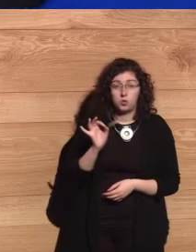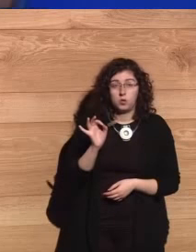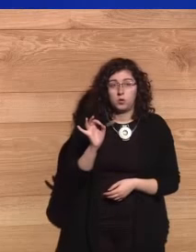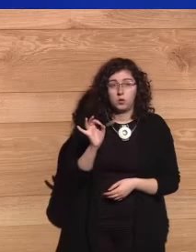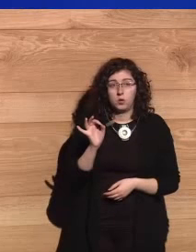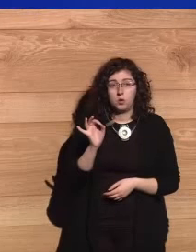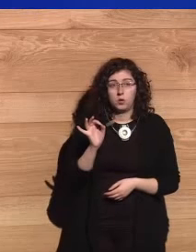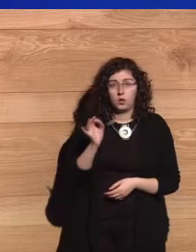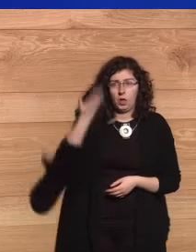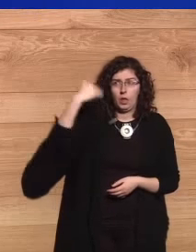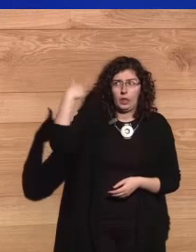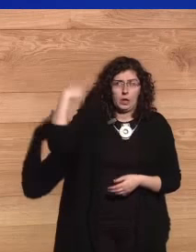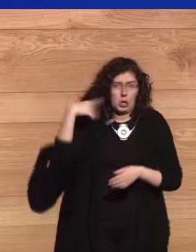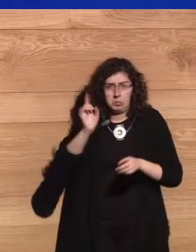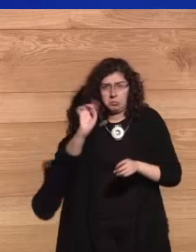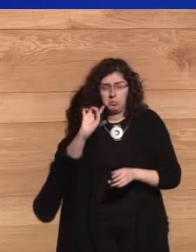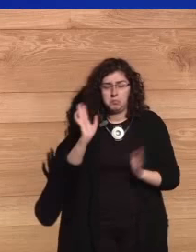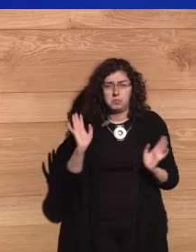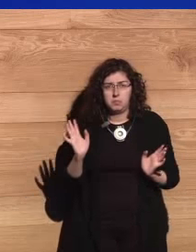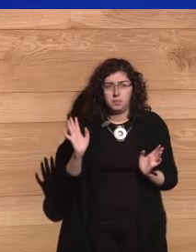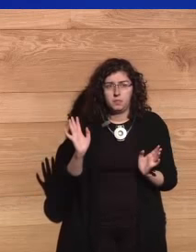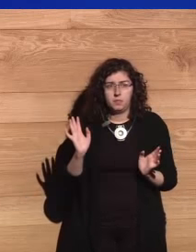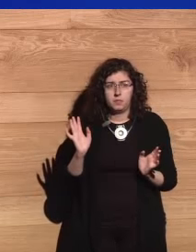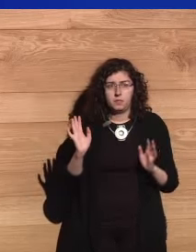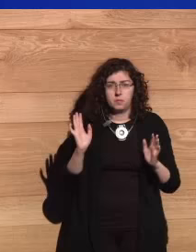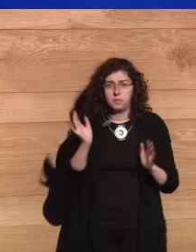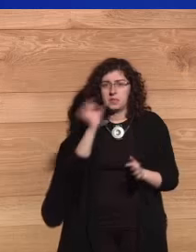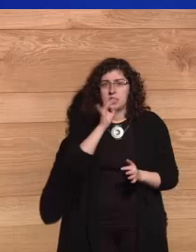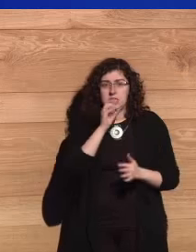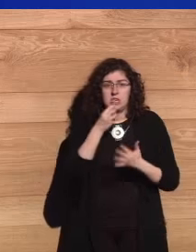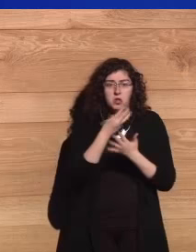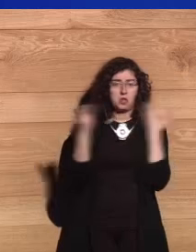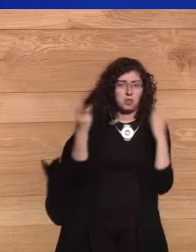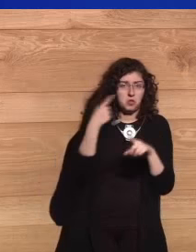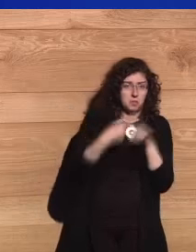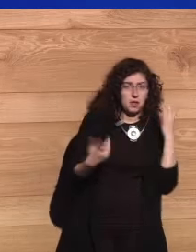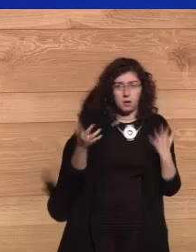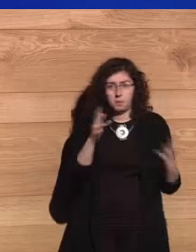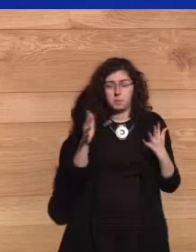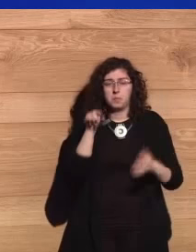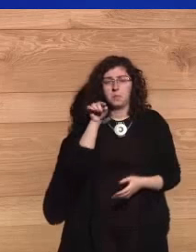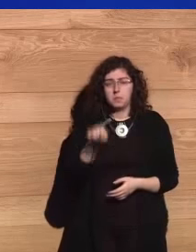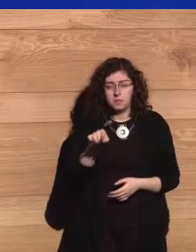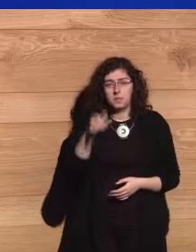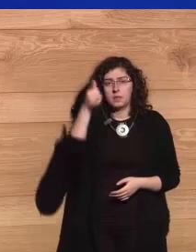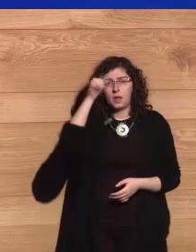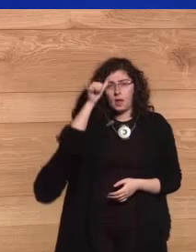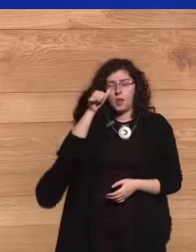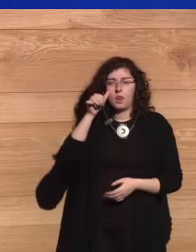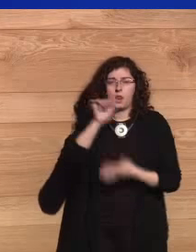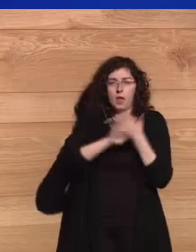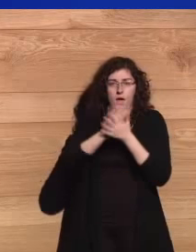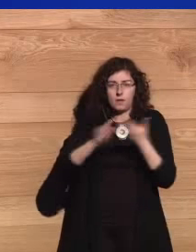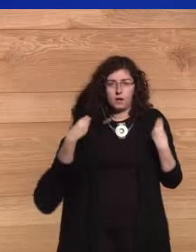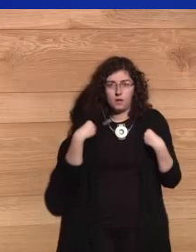y no es de hace tanto tiempo, era a mediados del siglo XVIII, y él habla de su